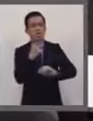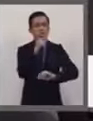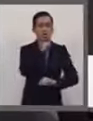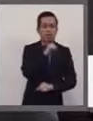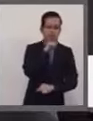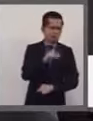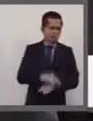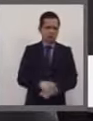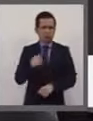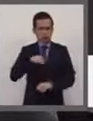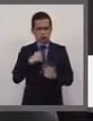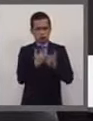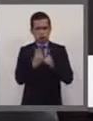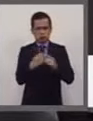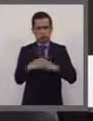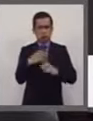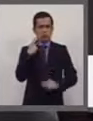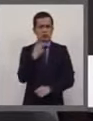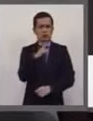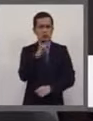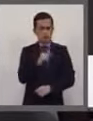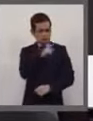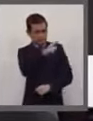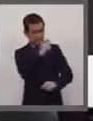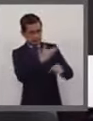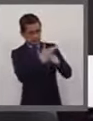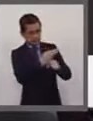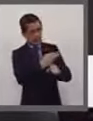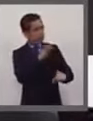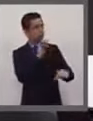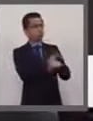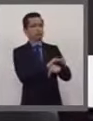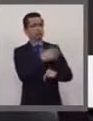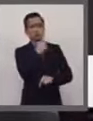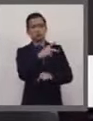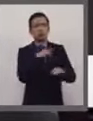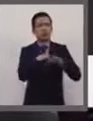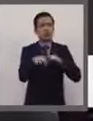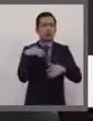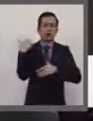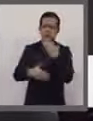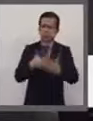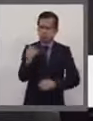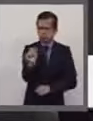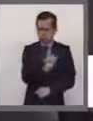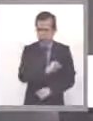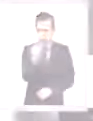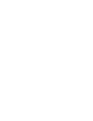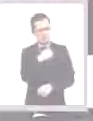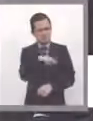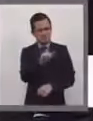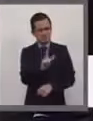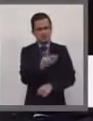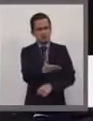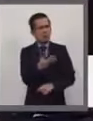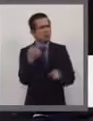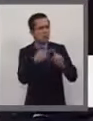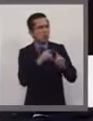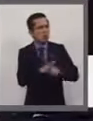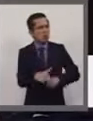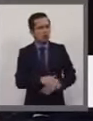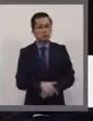del PRI respalda a la señora secretaria por su trayectoria profesional y su compromiso con México. Muy,